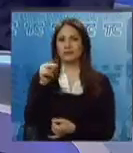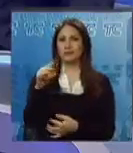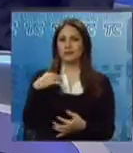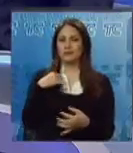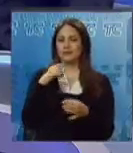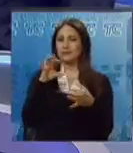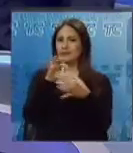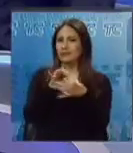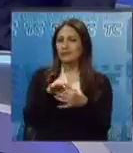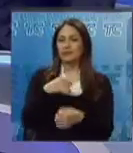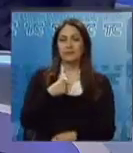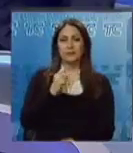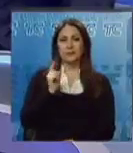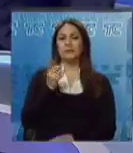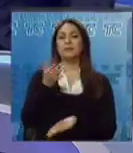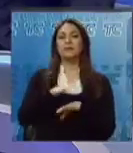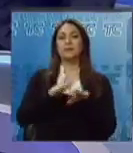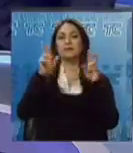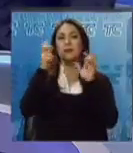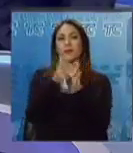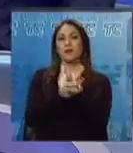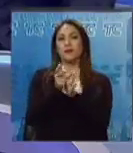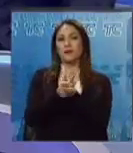compañía en la construcción del metro.